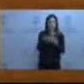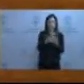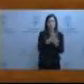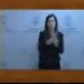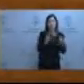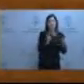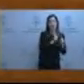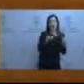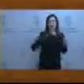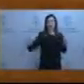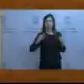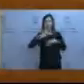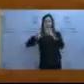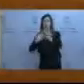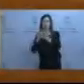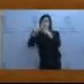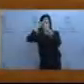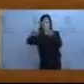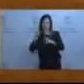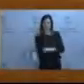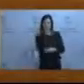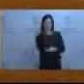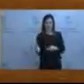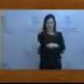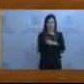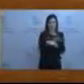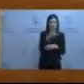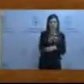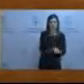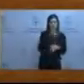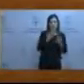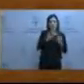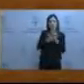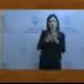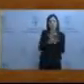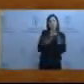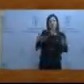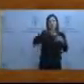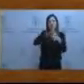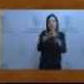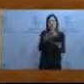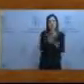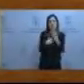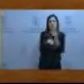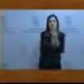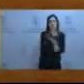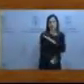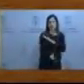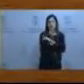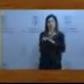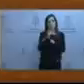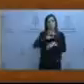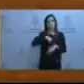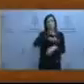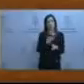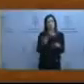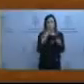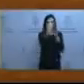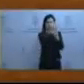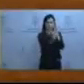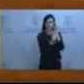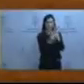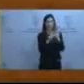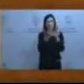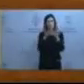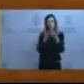hospital. Esto viene a cuento de una parte de la PNL, de la proposición de ley, que hemos introducido como